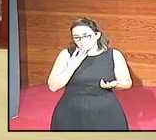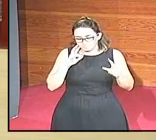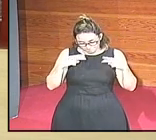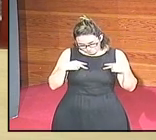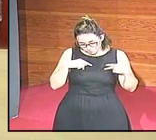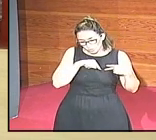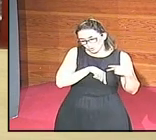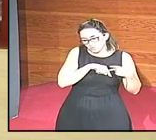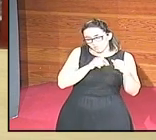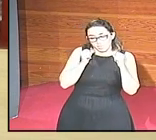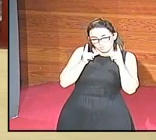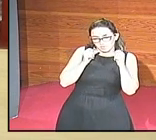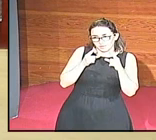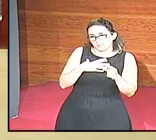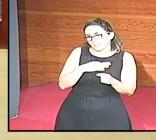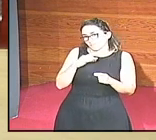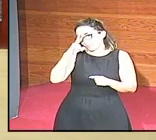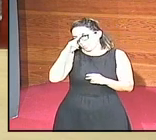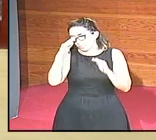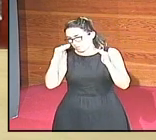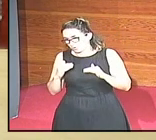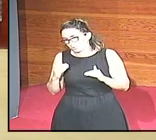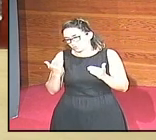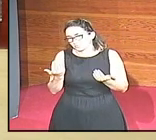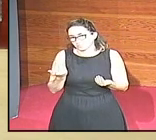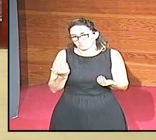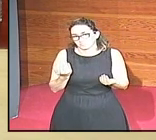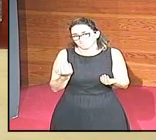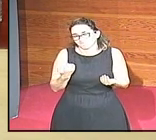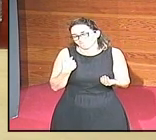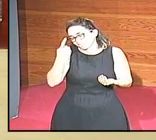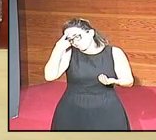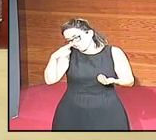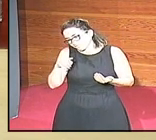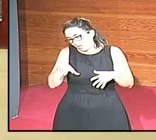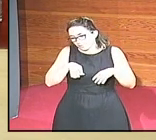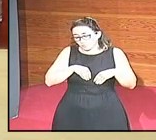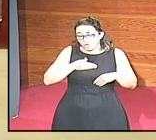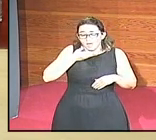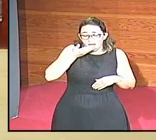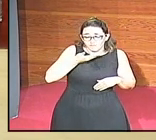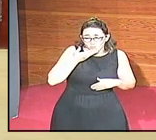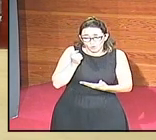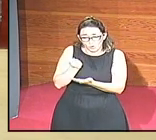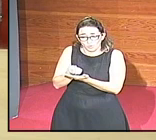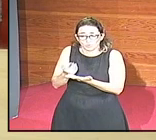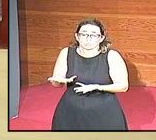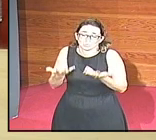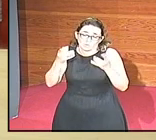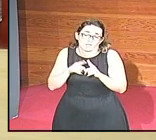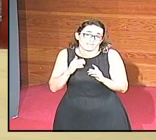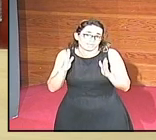un poco menos, o entendemos que pagar más por la calefacción es temporal